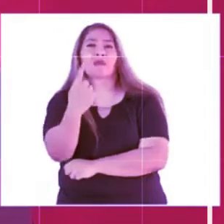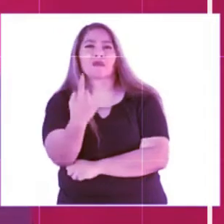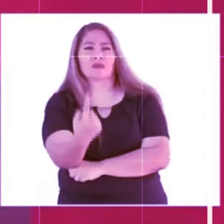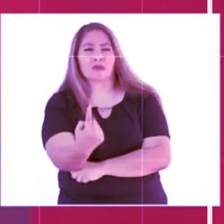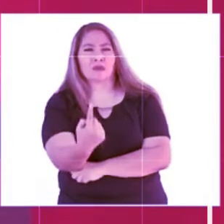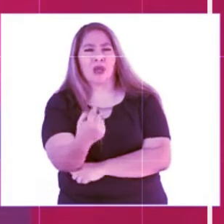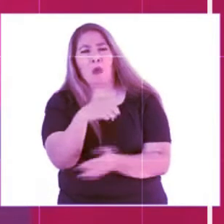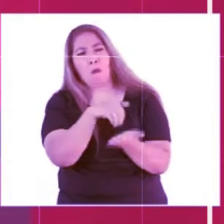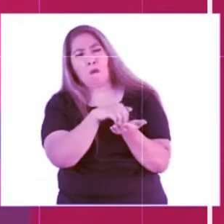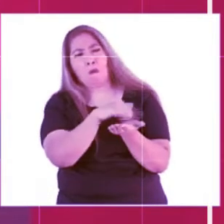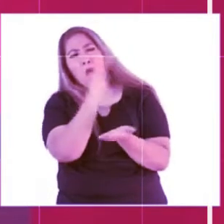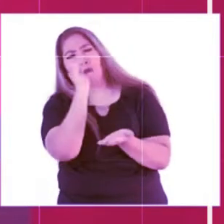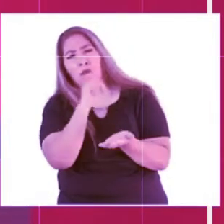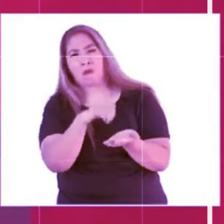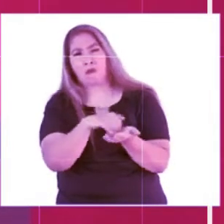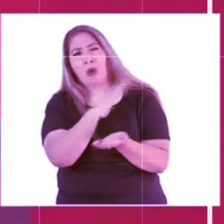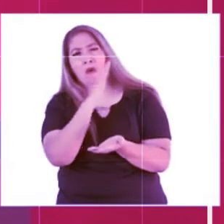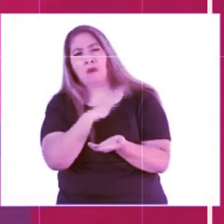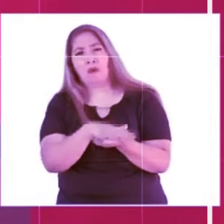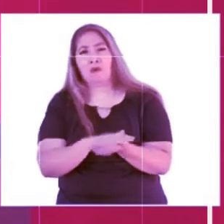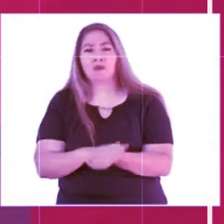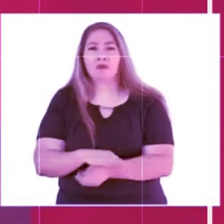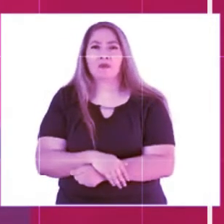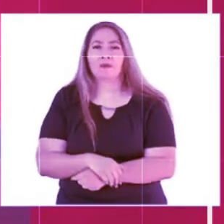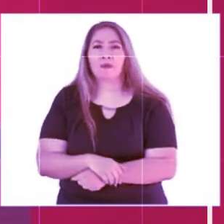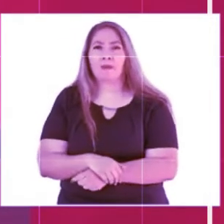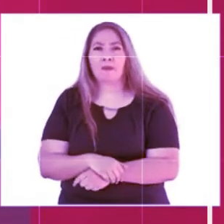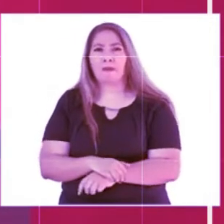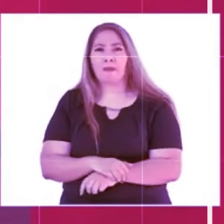a expulsarlos del Estado.